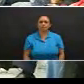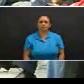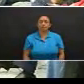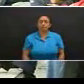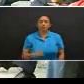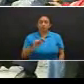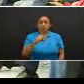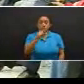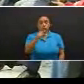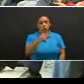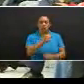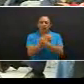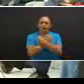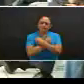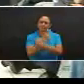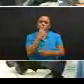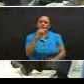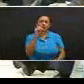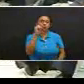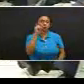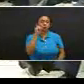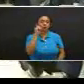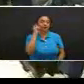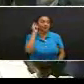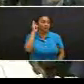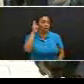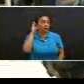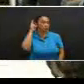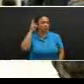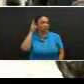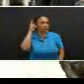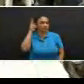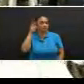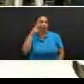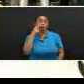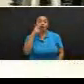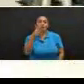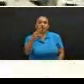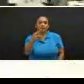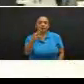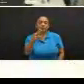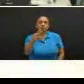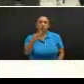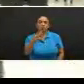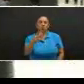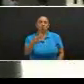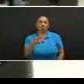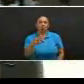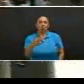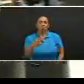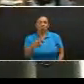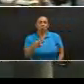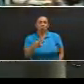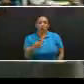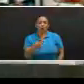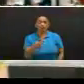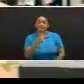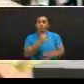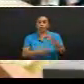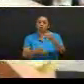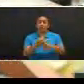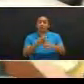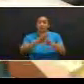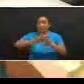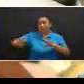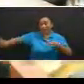Si tú, amado hermano, que me estás oyendo por la radio o estás viendo este mensaje por la televisión o por internet y que te